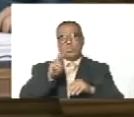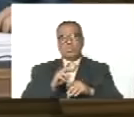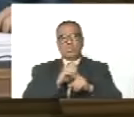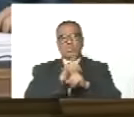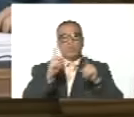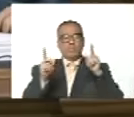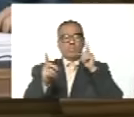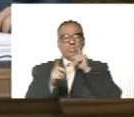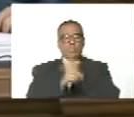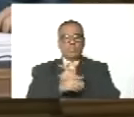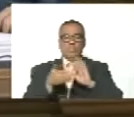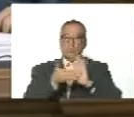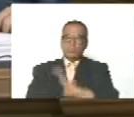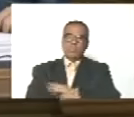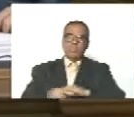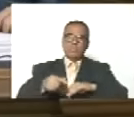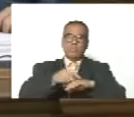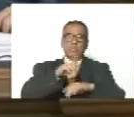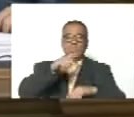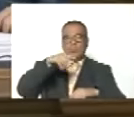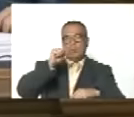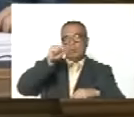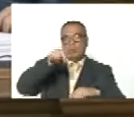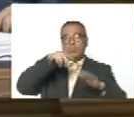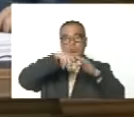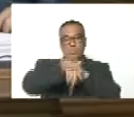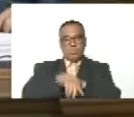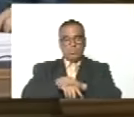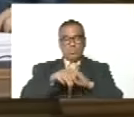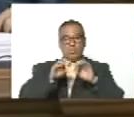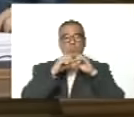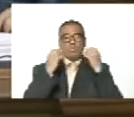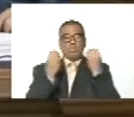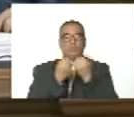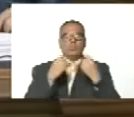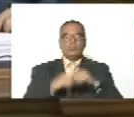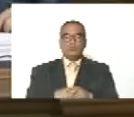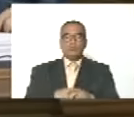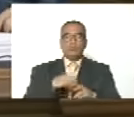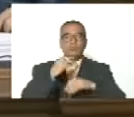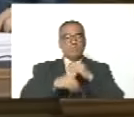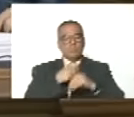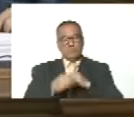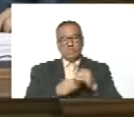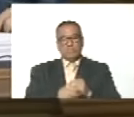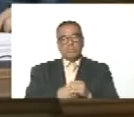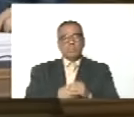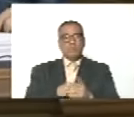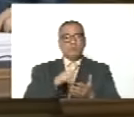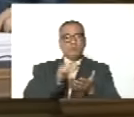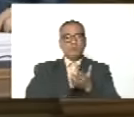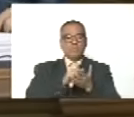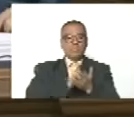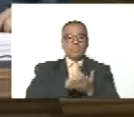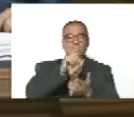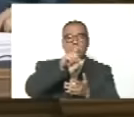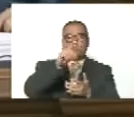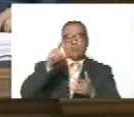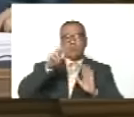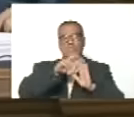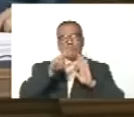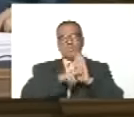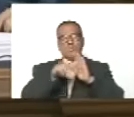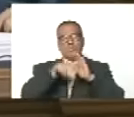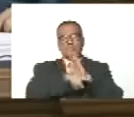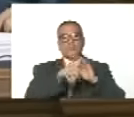cambios significativos al Estado de Palestina dentro de la organización, de conformidad con lo previsto en el artículo 111